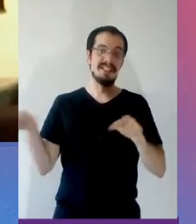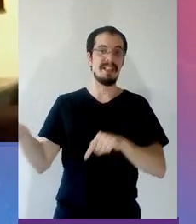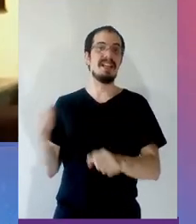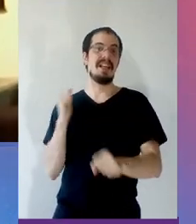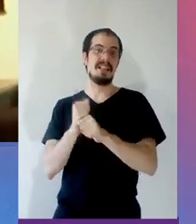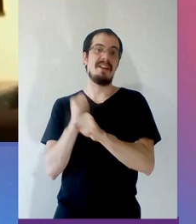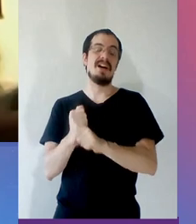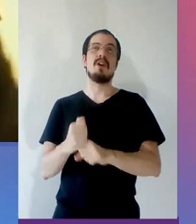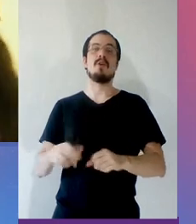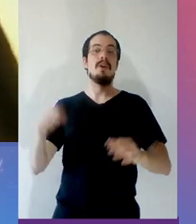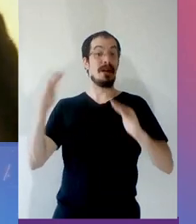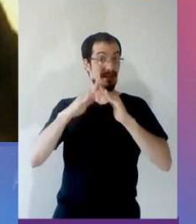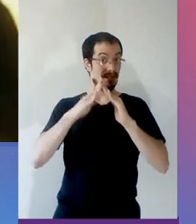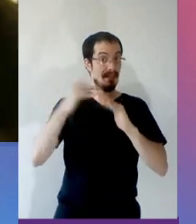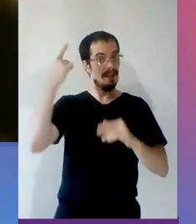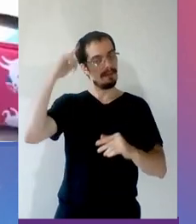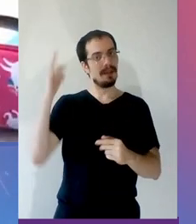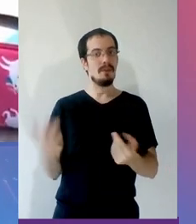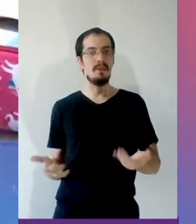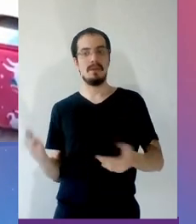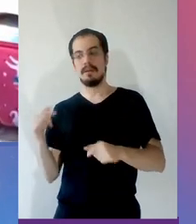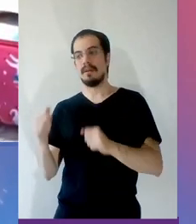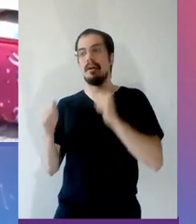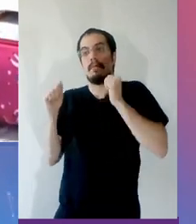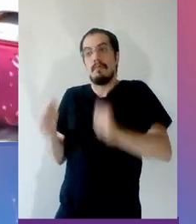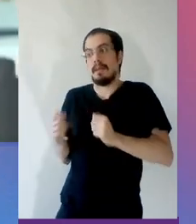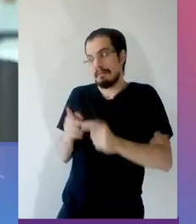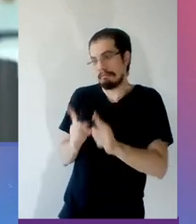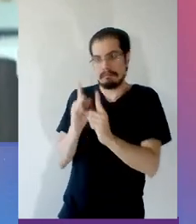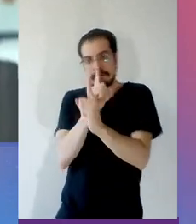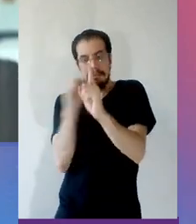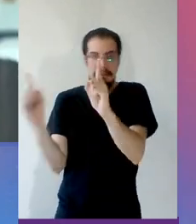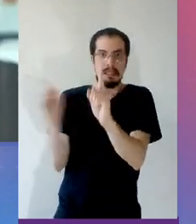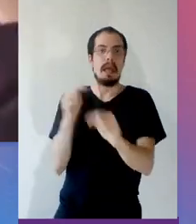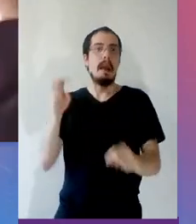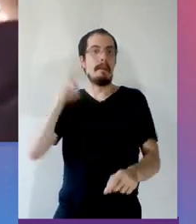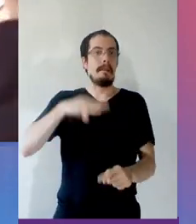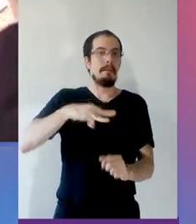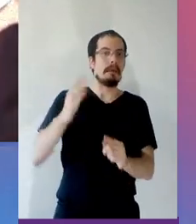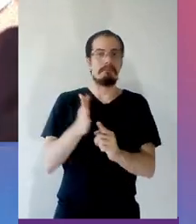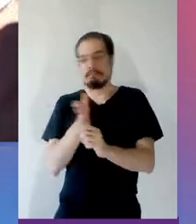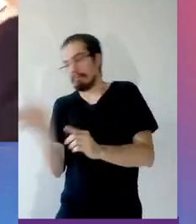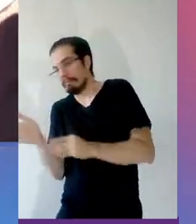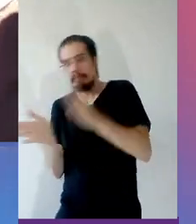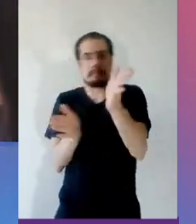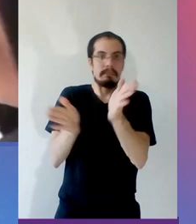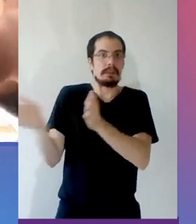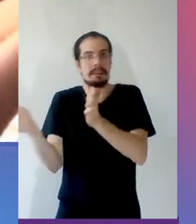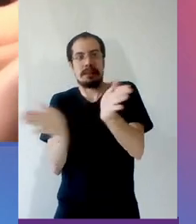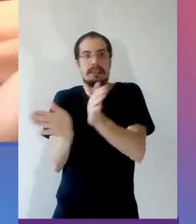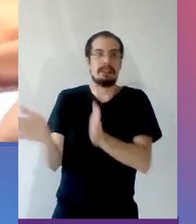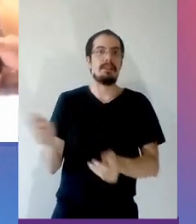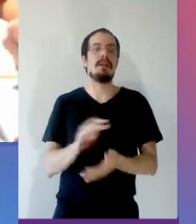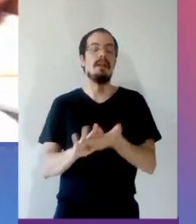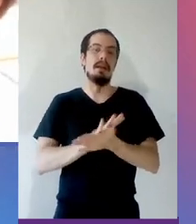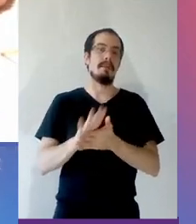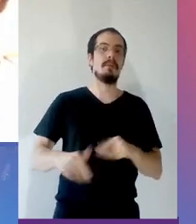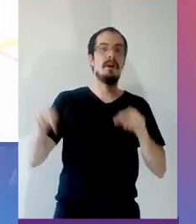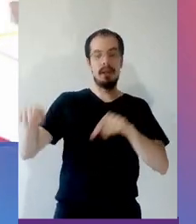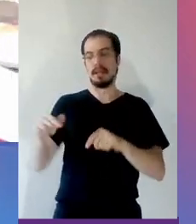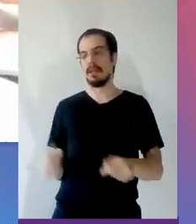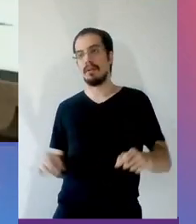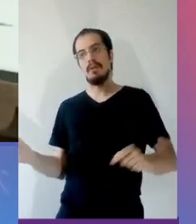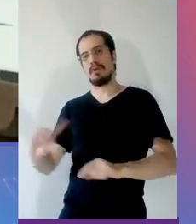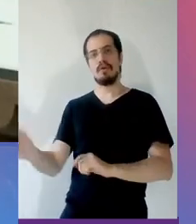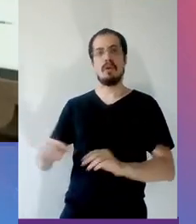también es una cosa como de disociación en que en el fondo transmitimos mucho con, por ejemplo, regular el uso de las pantallas, y ahora era